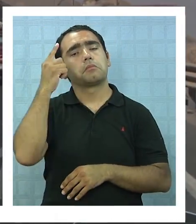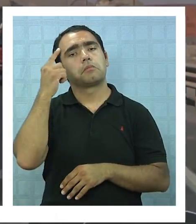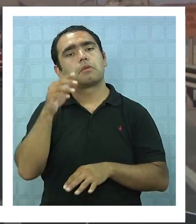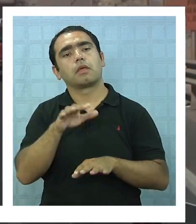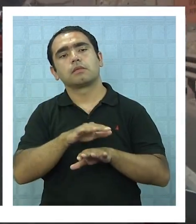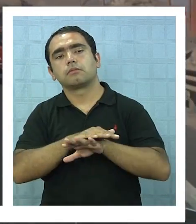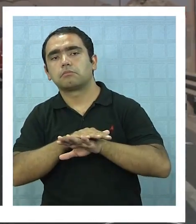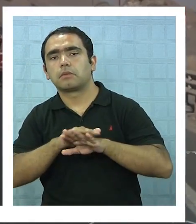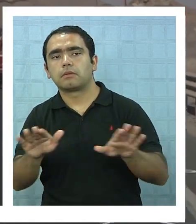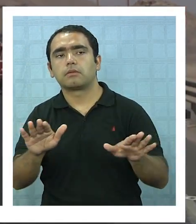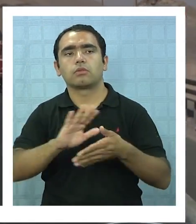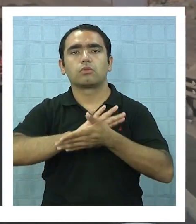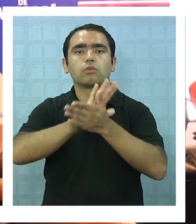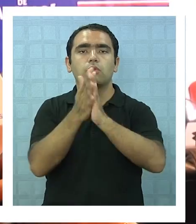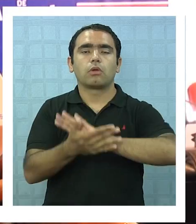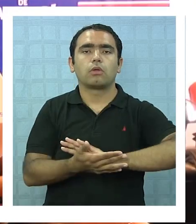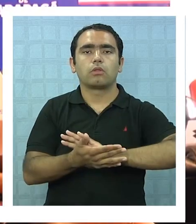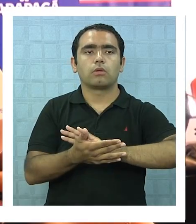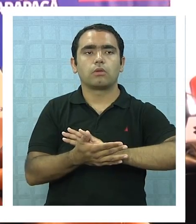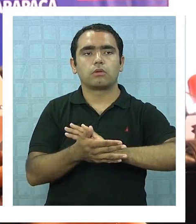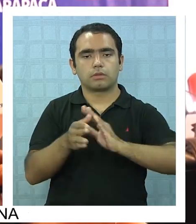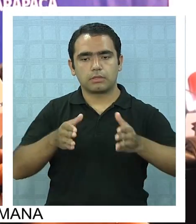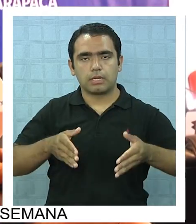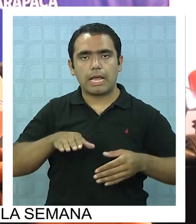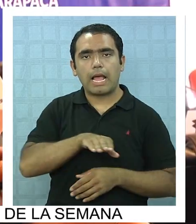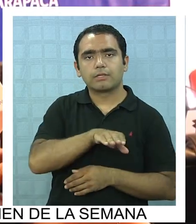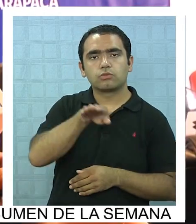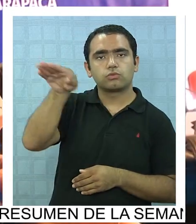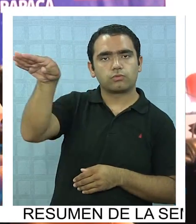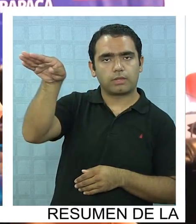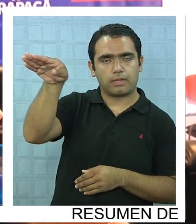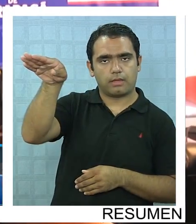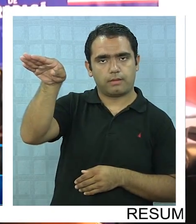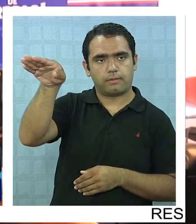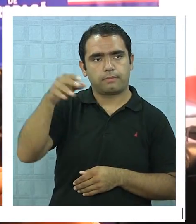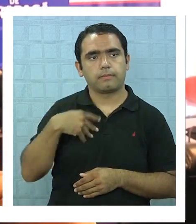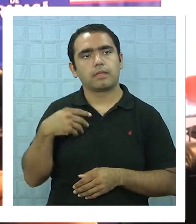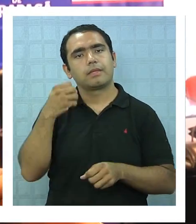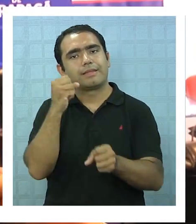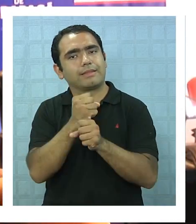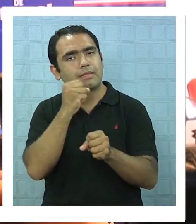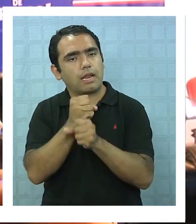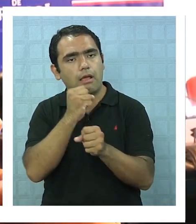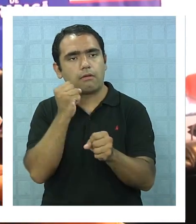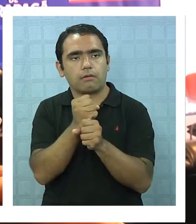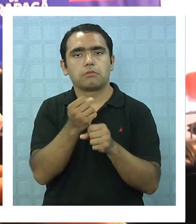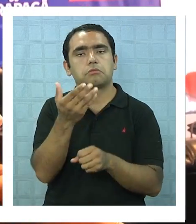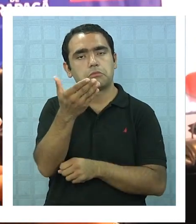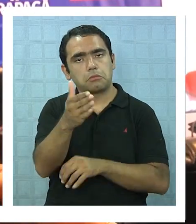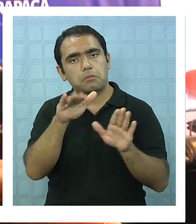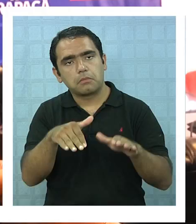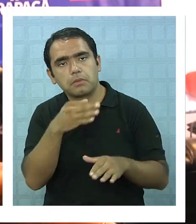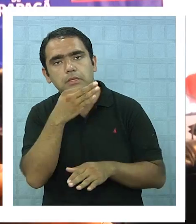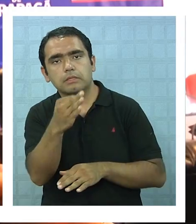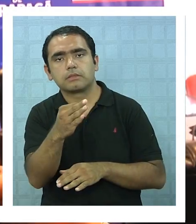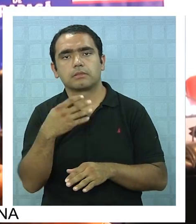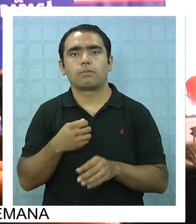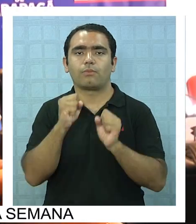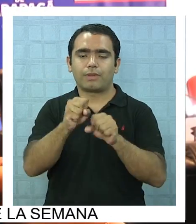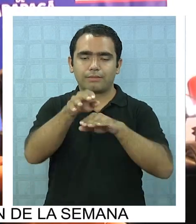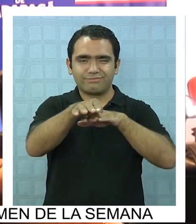terminado, ¿cierto? Todo lo que es la subida a Altospicio. Evidentemente todo trabajo, como usted señalaba, puede